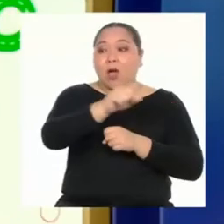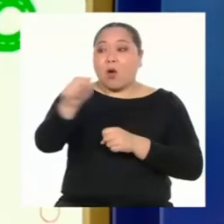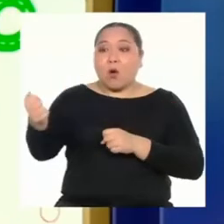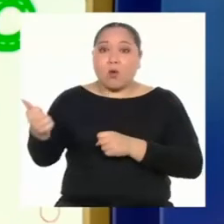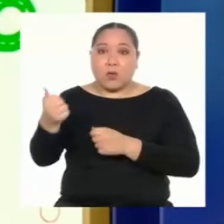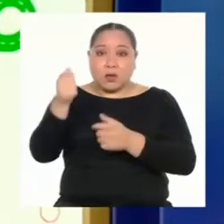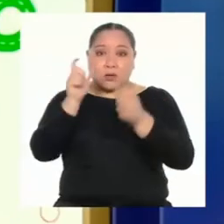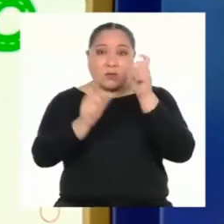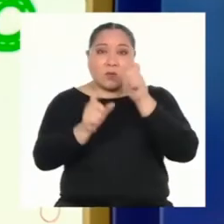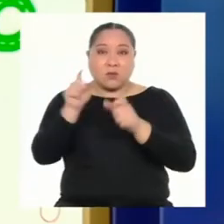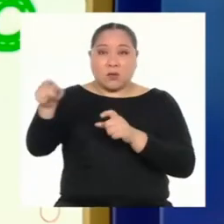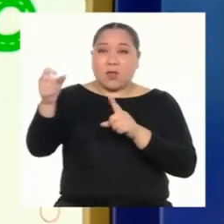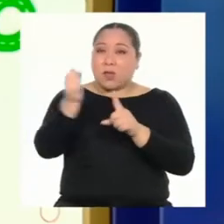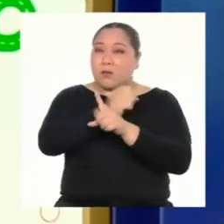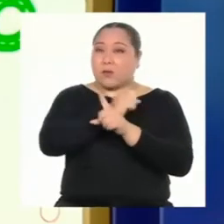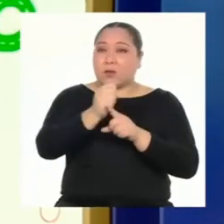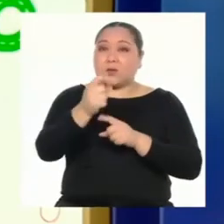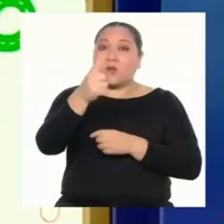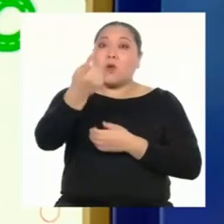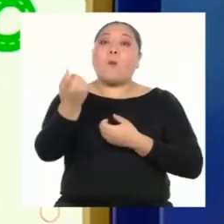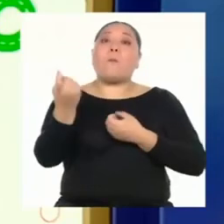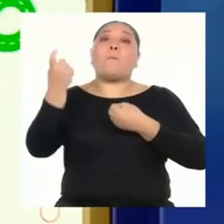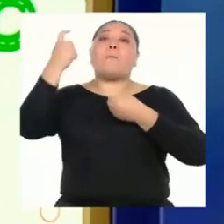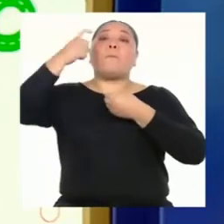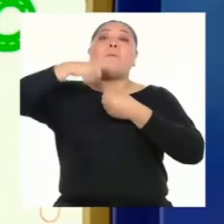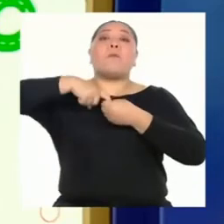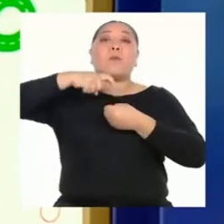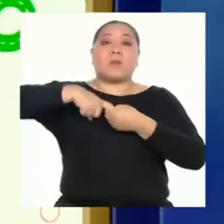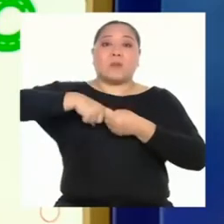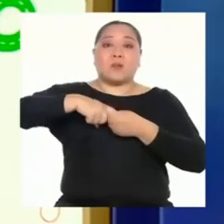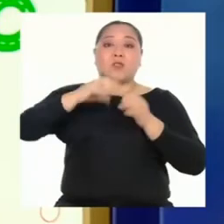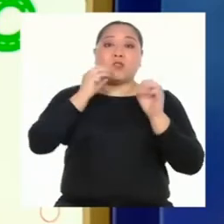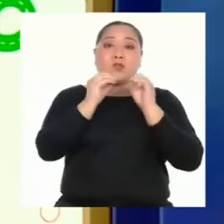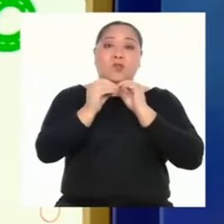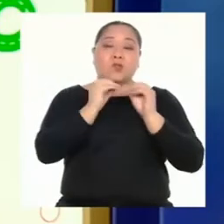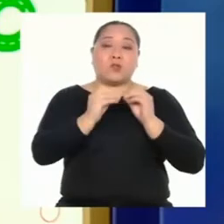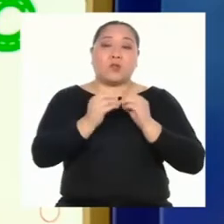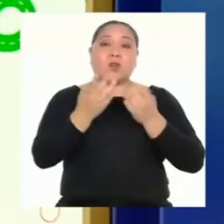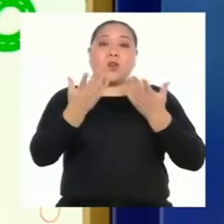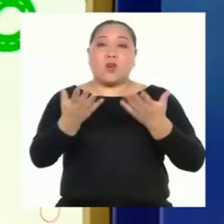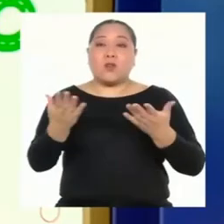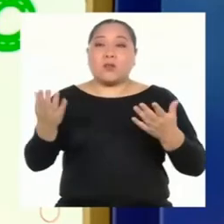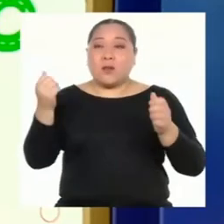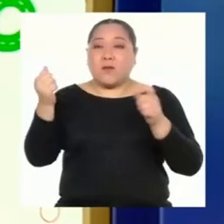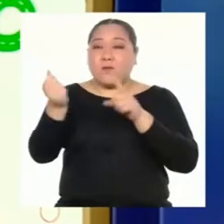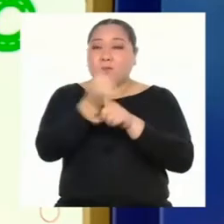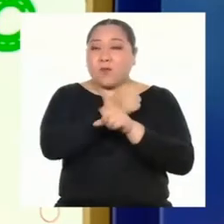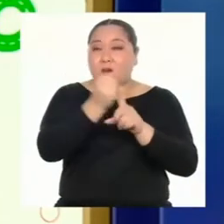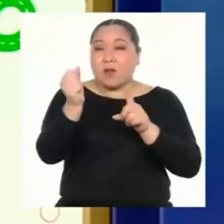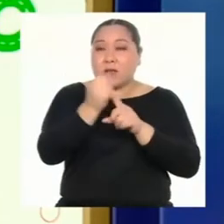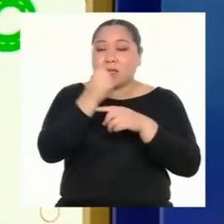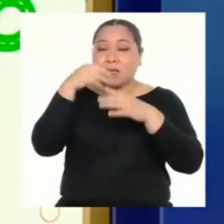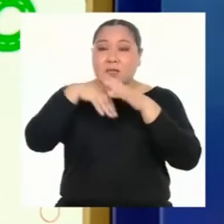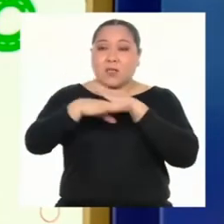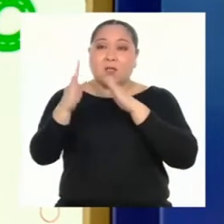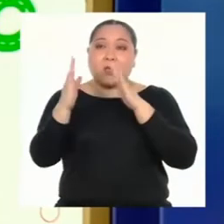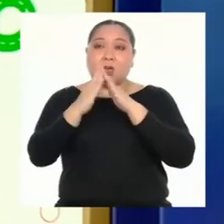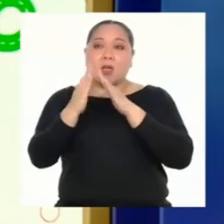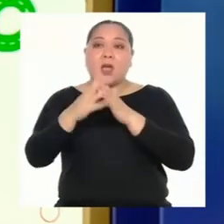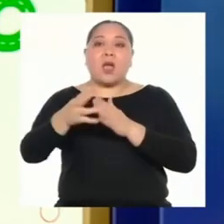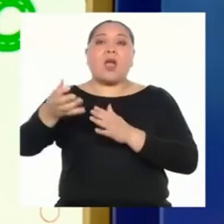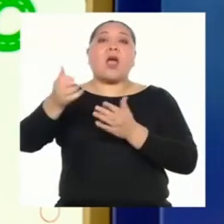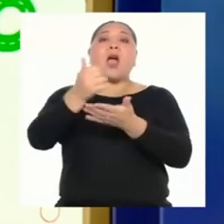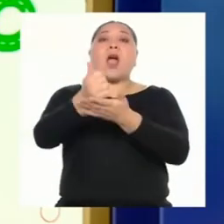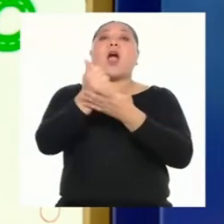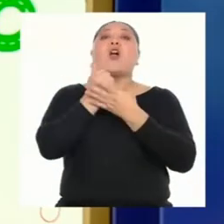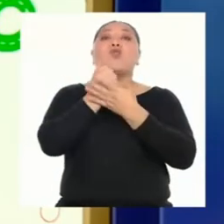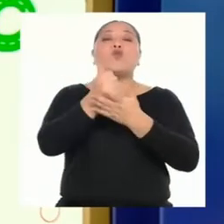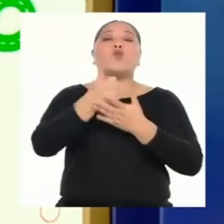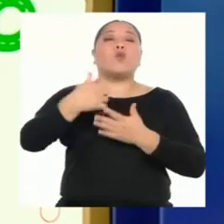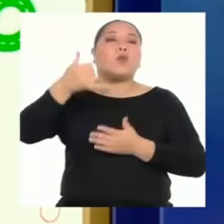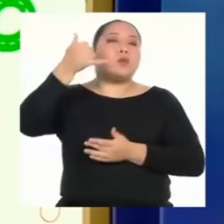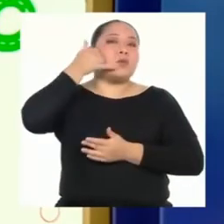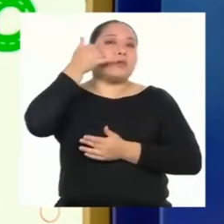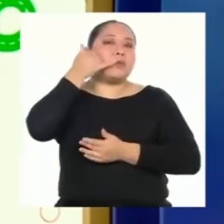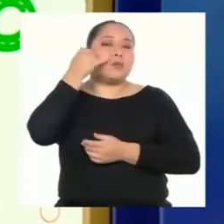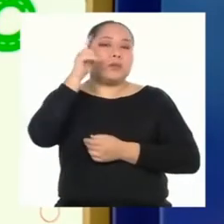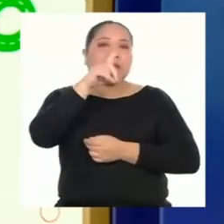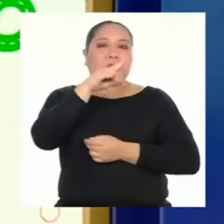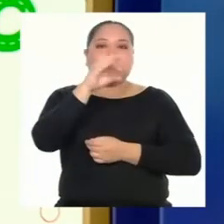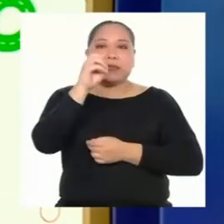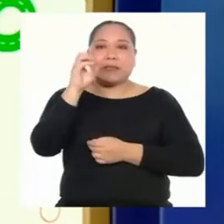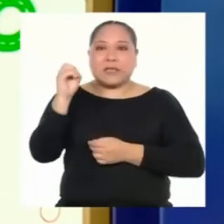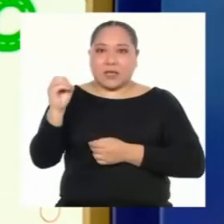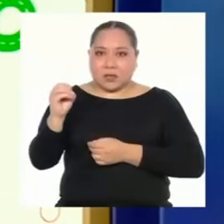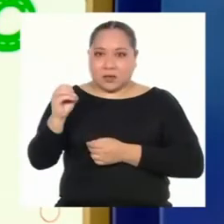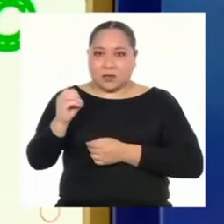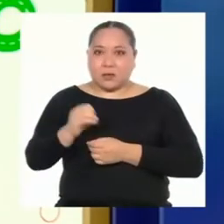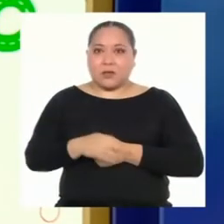actos. Somos parte de la solución. Para casos de violencia en el hogar, podemos pedir ayuda llamando por teléfono a la línea